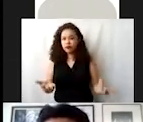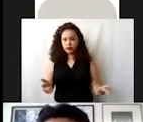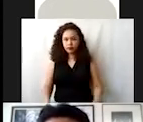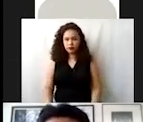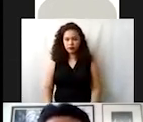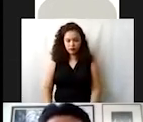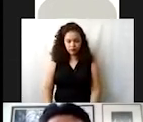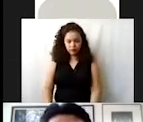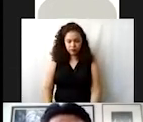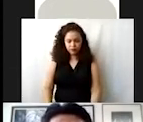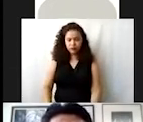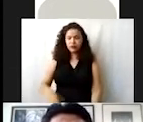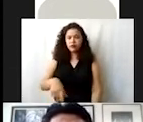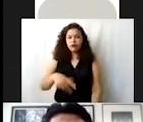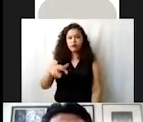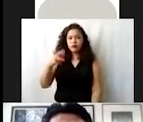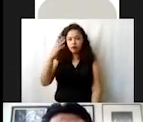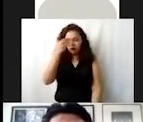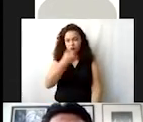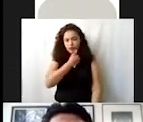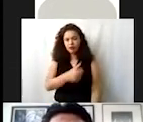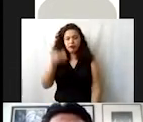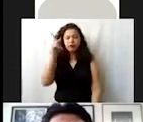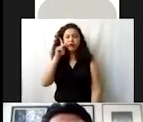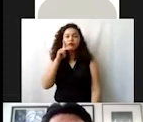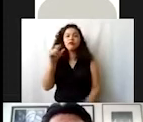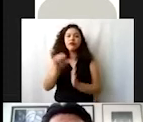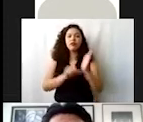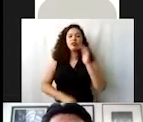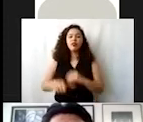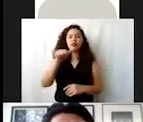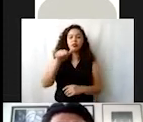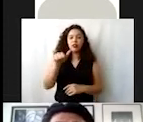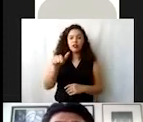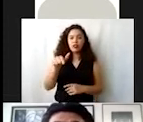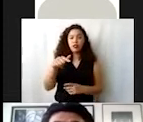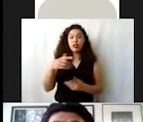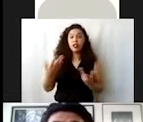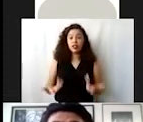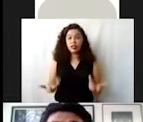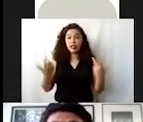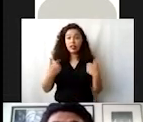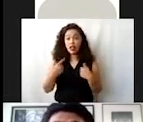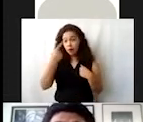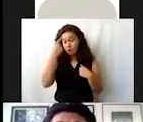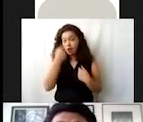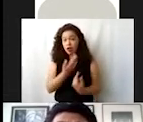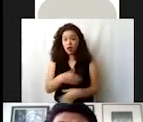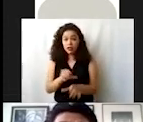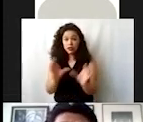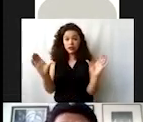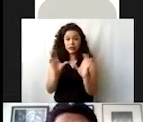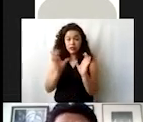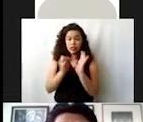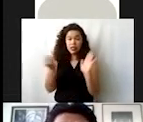de comprobación, según el artículo 17, dice, tratándose de certificados de sello